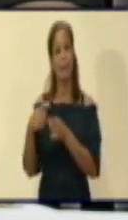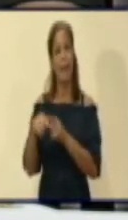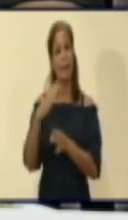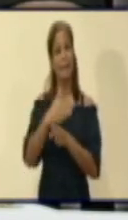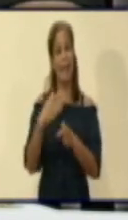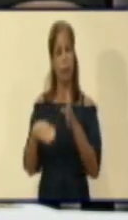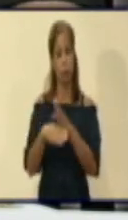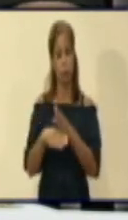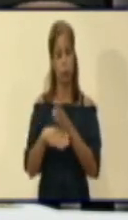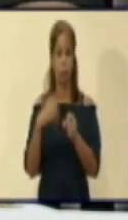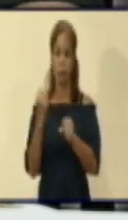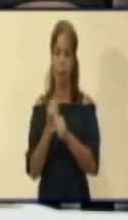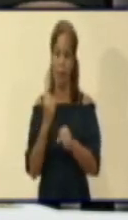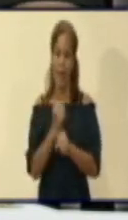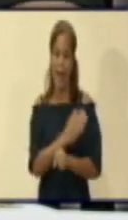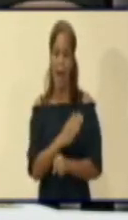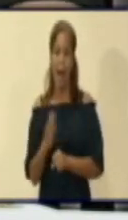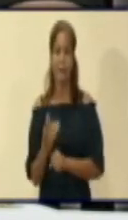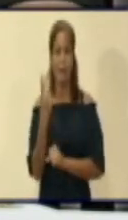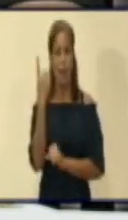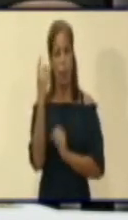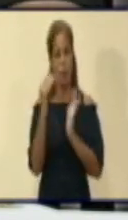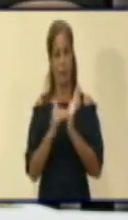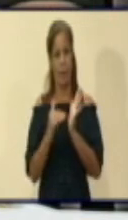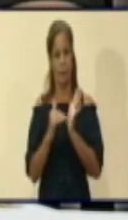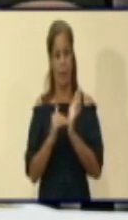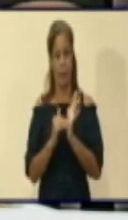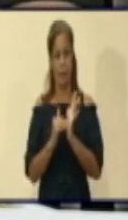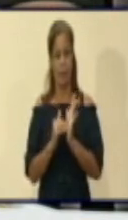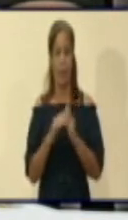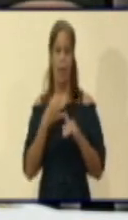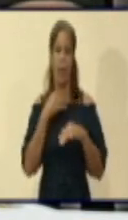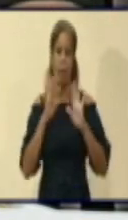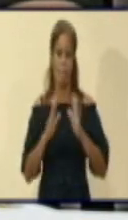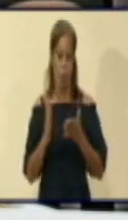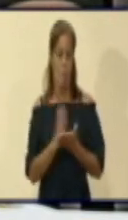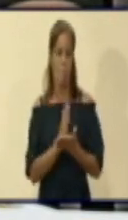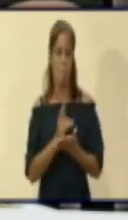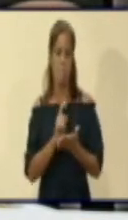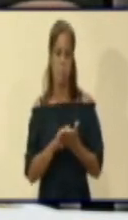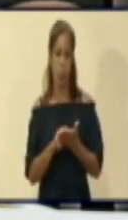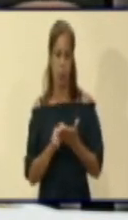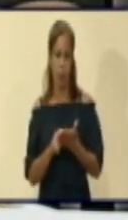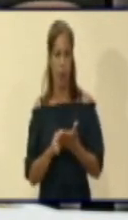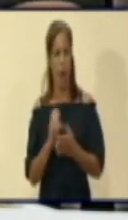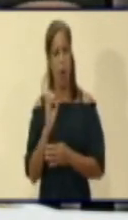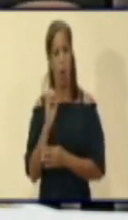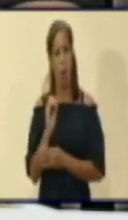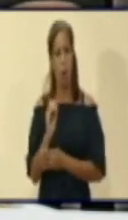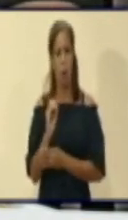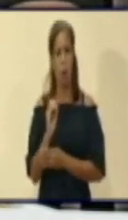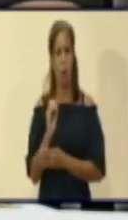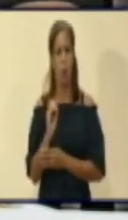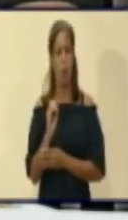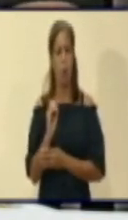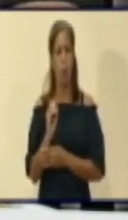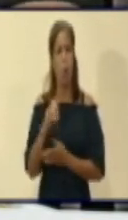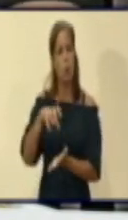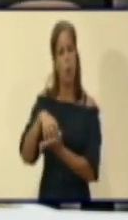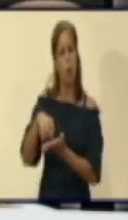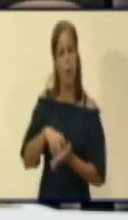hasta la 1 de la tarde en el caso de la bodega o de establecimientos o mostradores que venden pan y